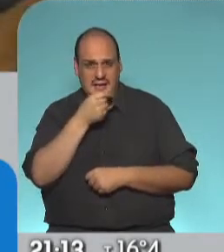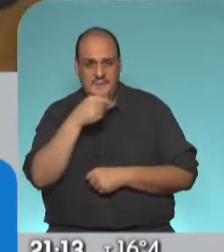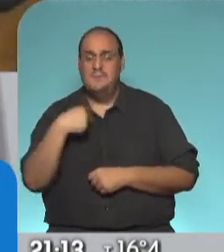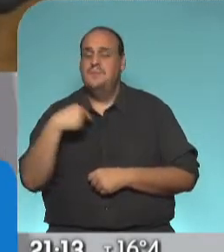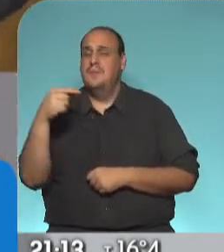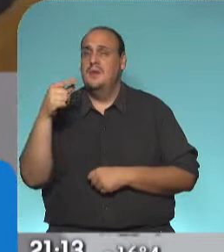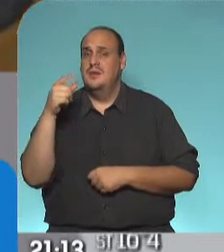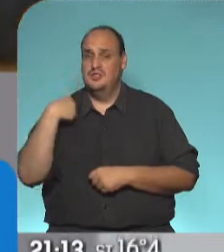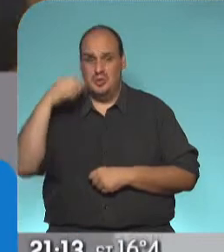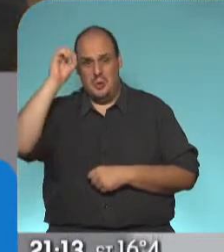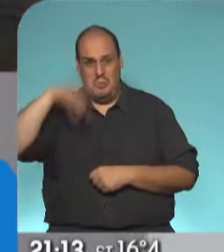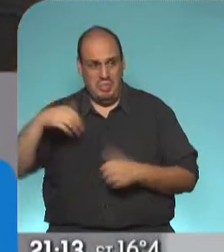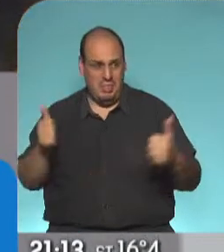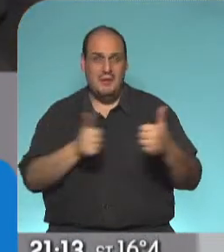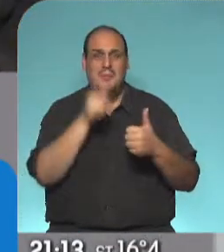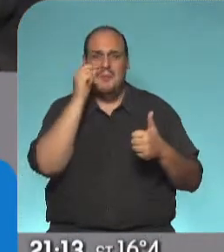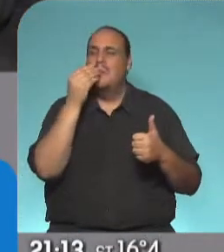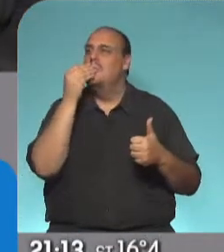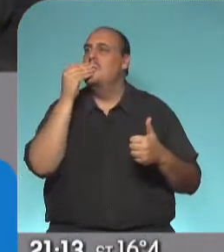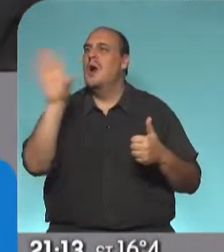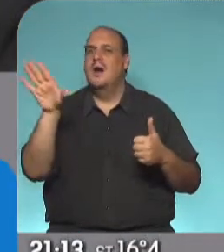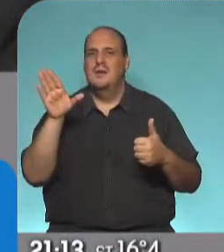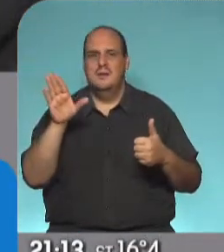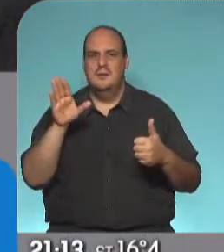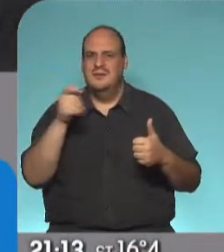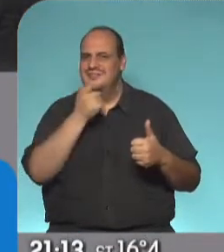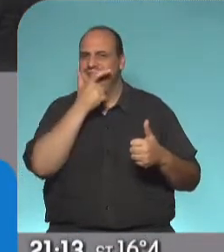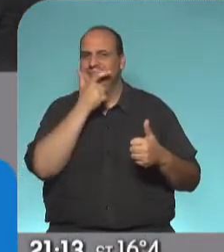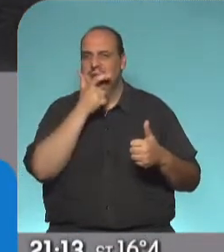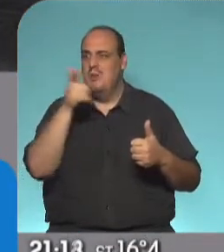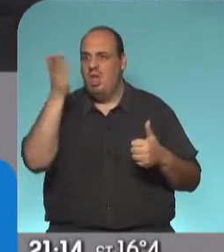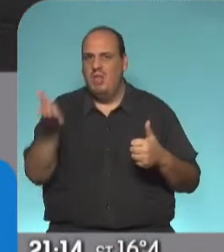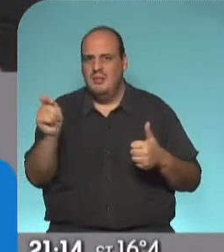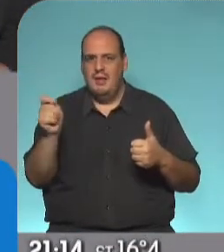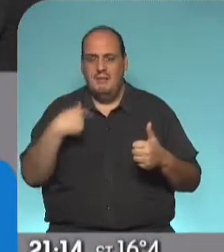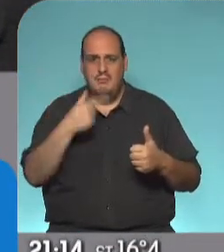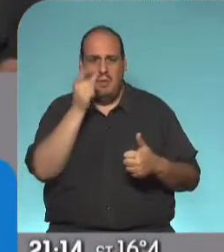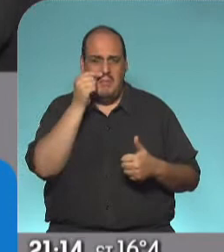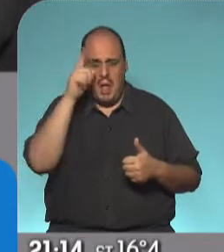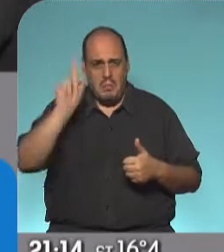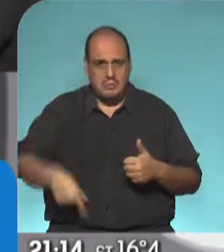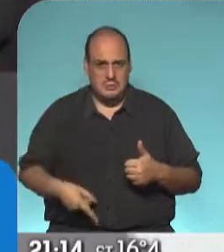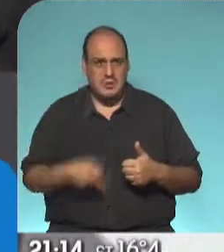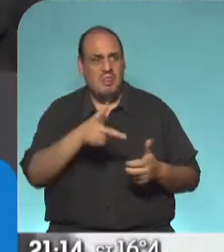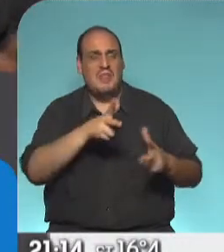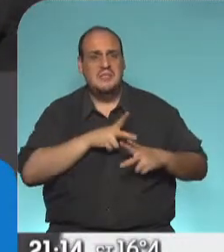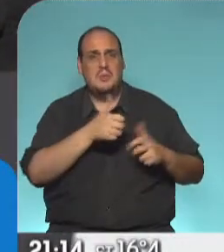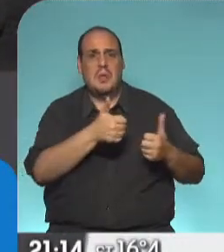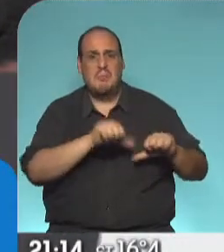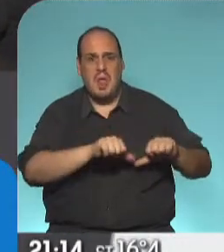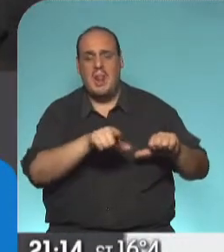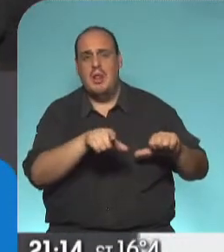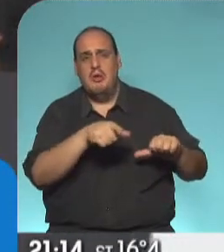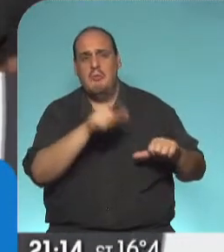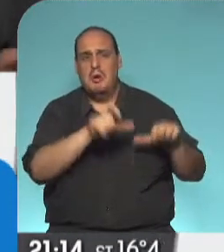mí sonreía, me tiraba besos, pero no sabía quién era. Entonces no me podía decir si estaba bien, si estaba mal, si había gente con